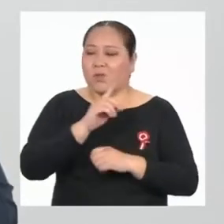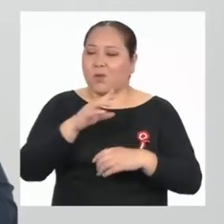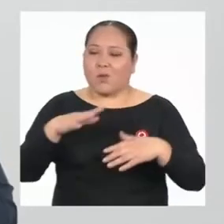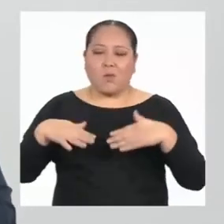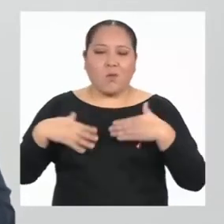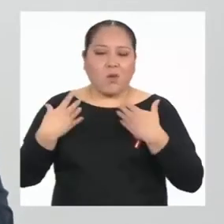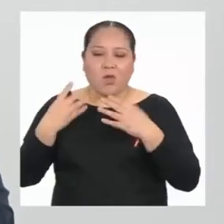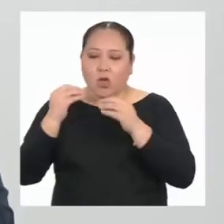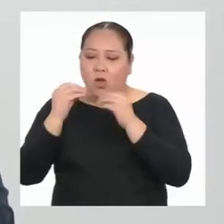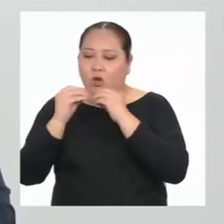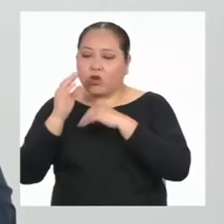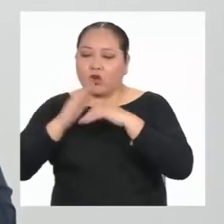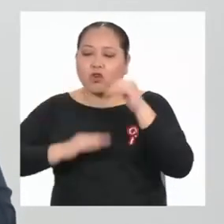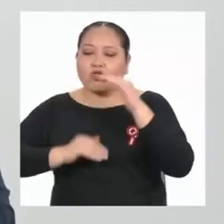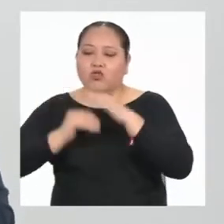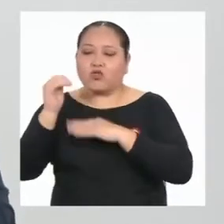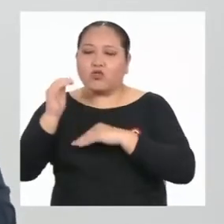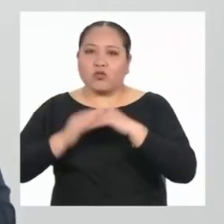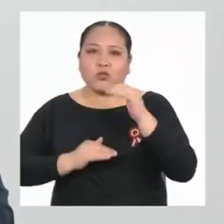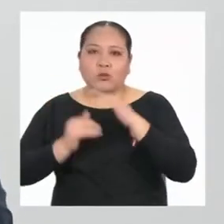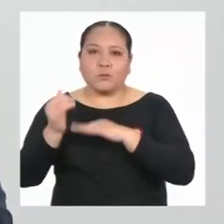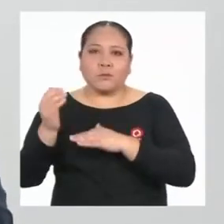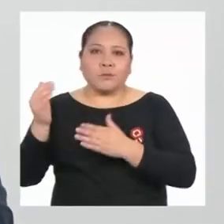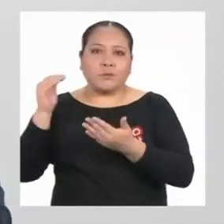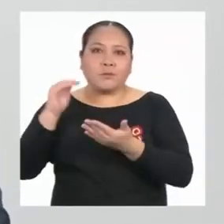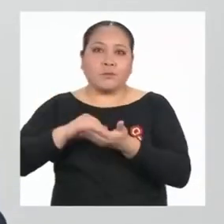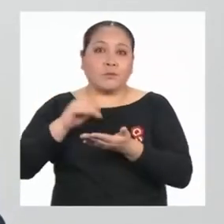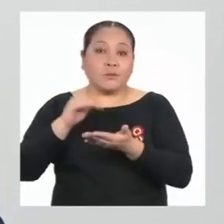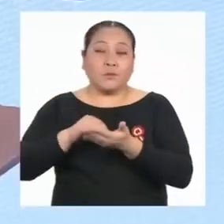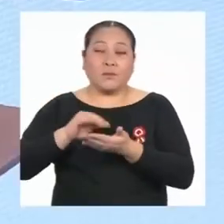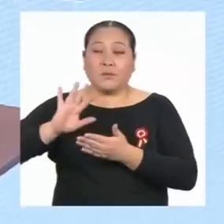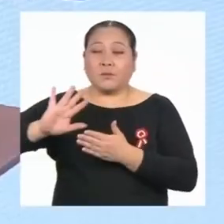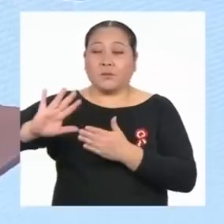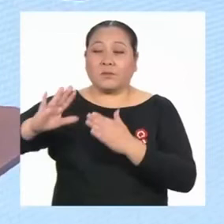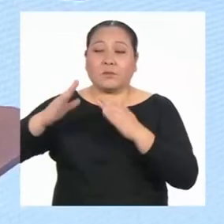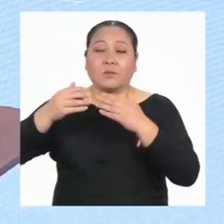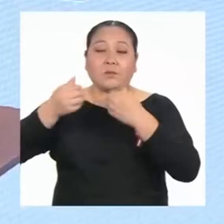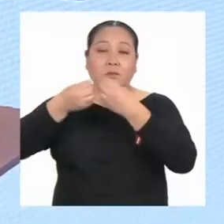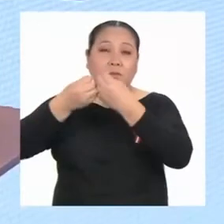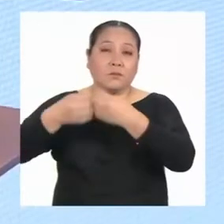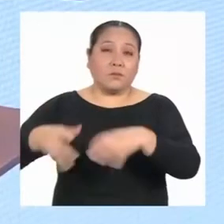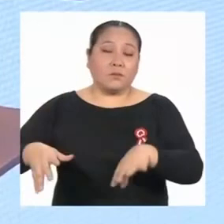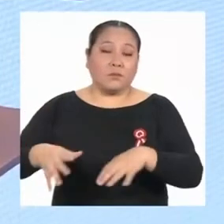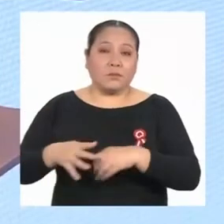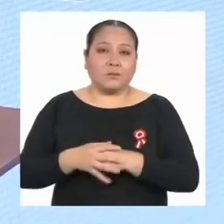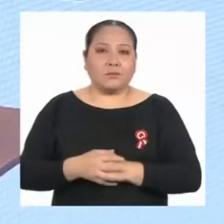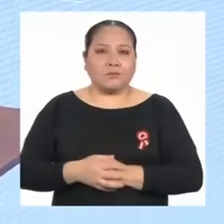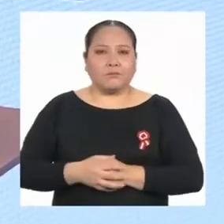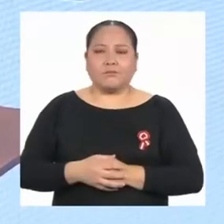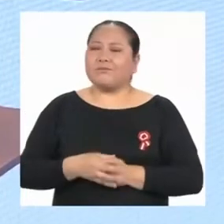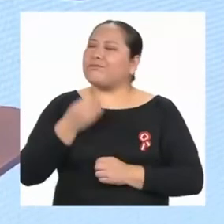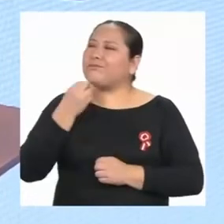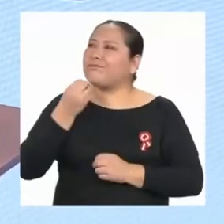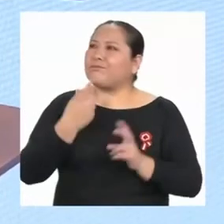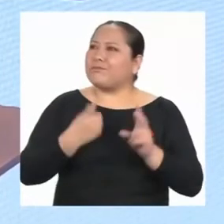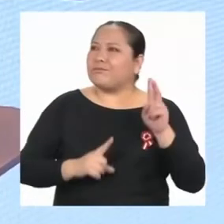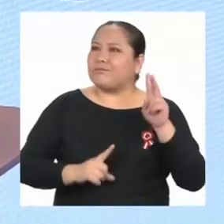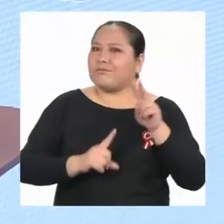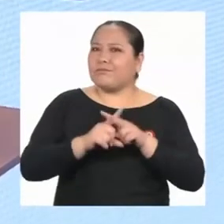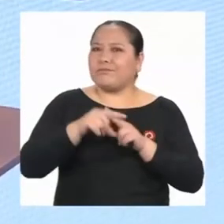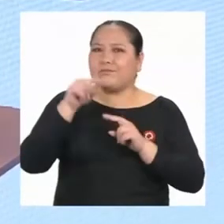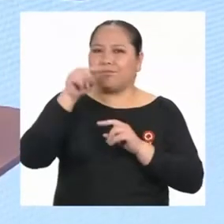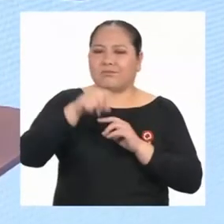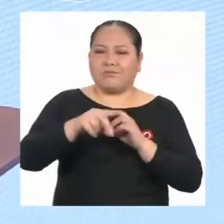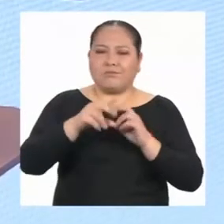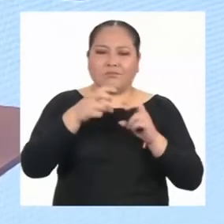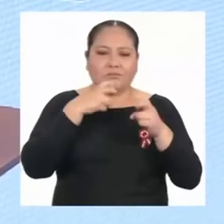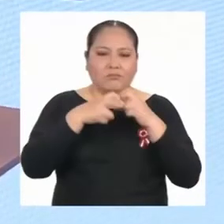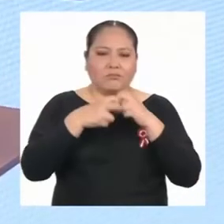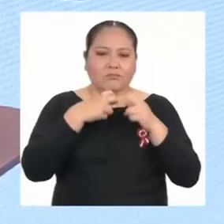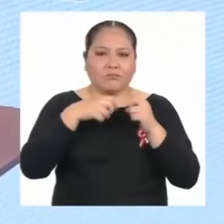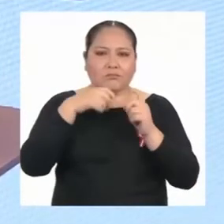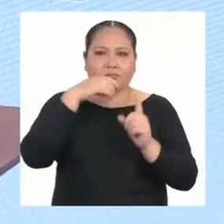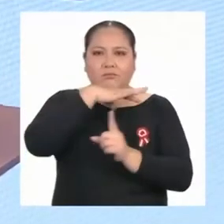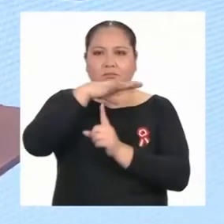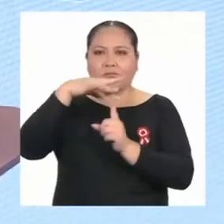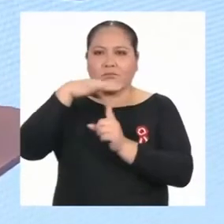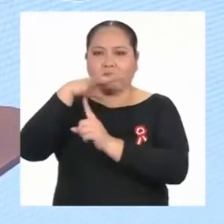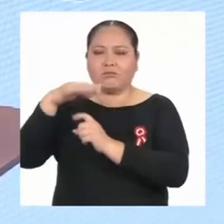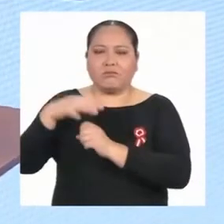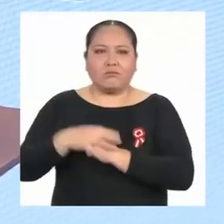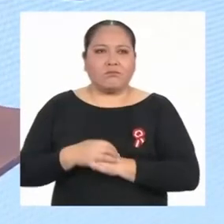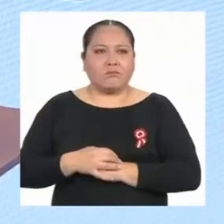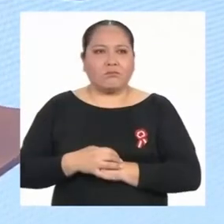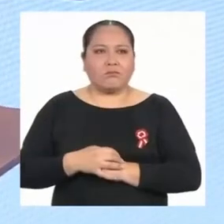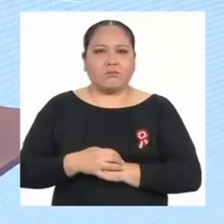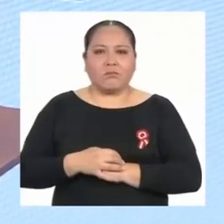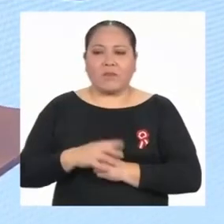podido reconstruir todo lo que perdieron. ¿A qué se deben estos fenómenos? ¿Por qué cuando las personas de Lima y de